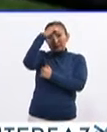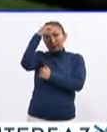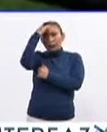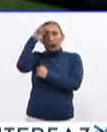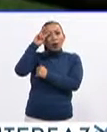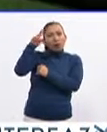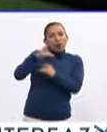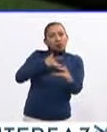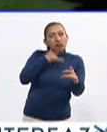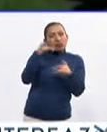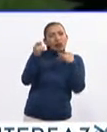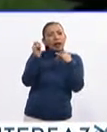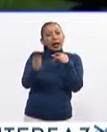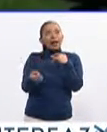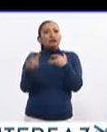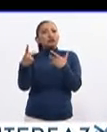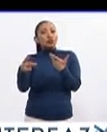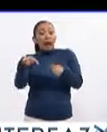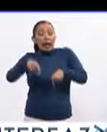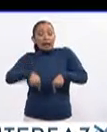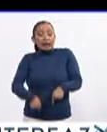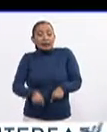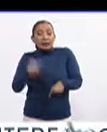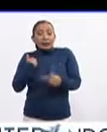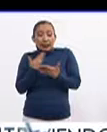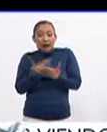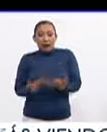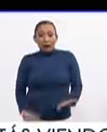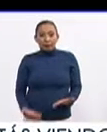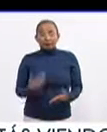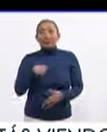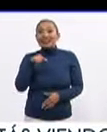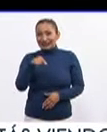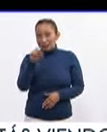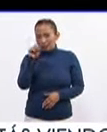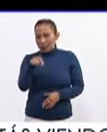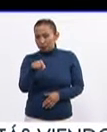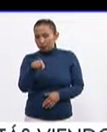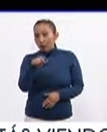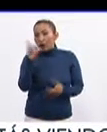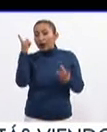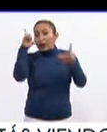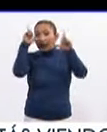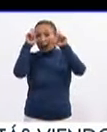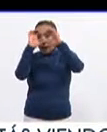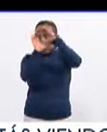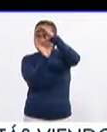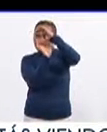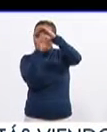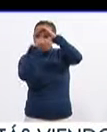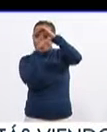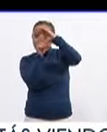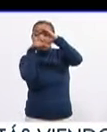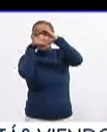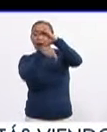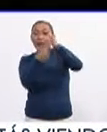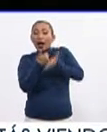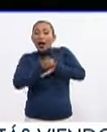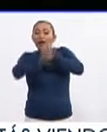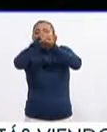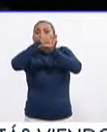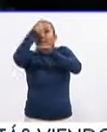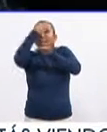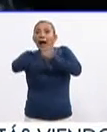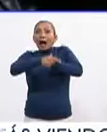experimentar sensorialmente desde un aquí y un ahora. En este sentido, la cámara fotográfica es la herramienta